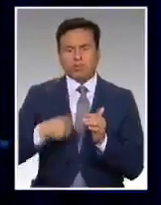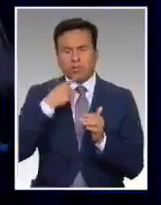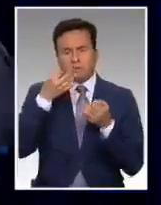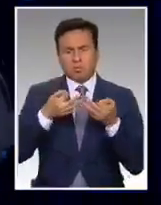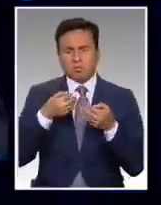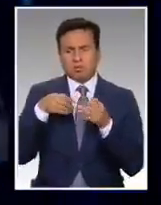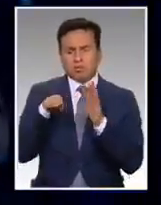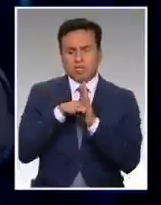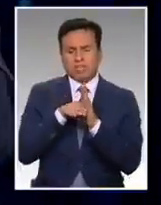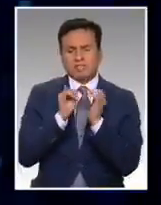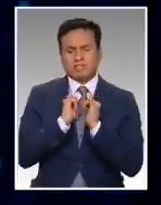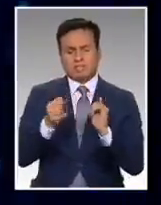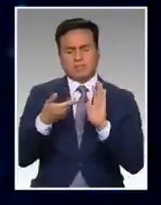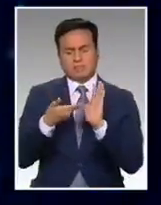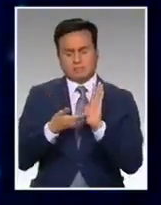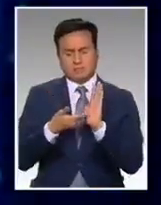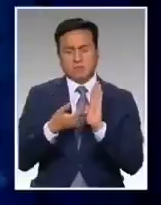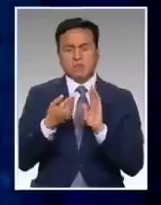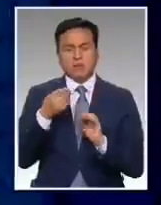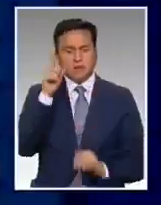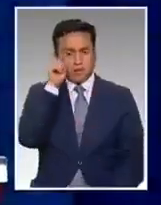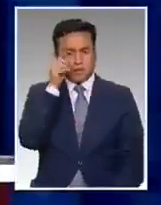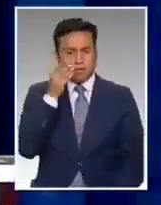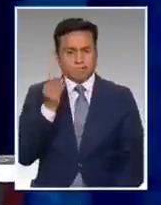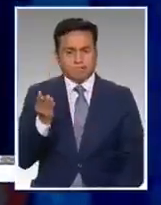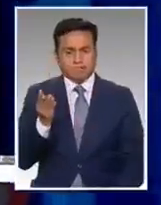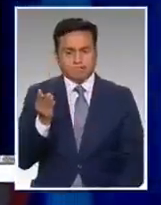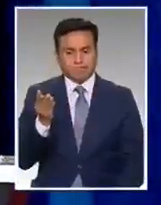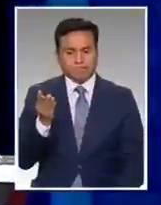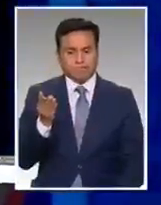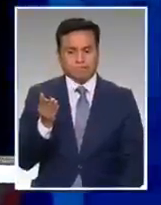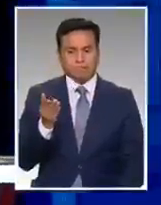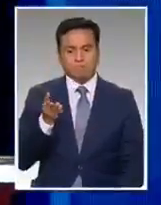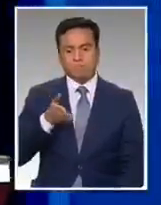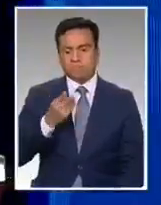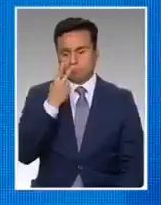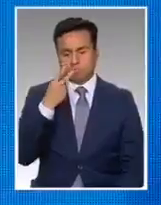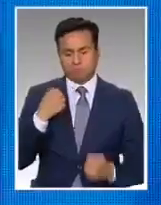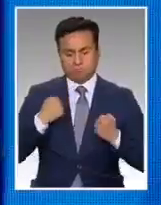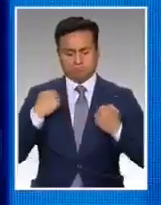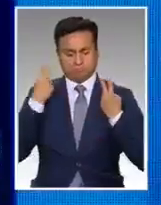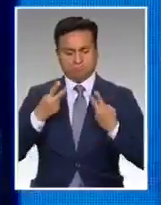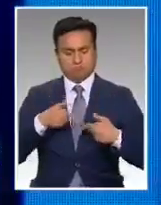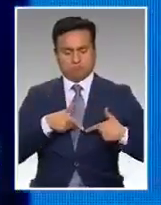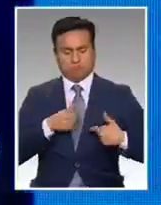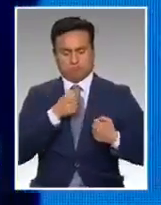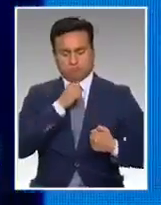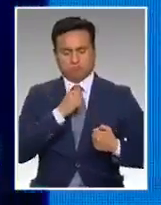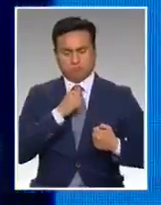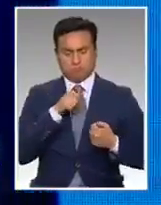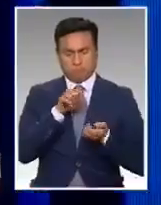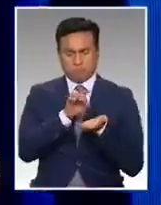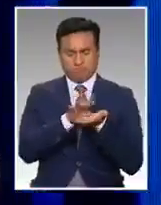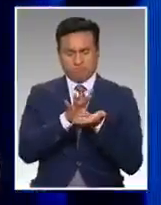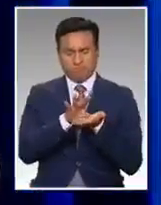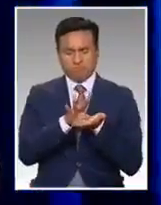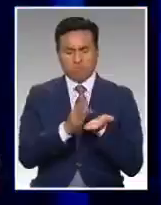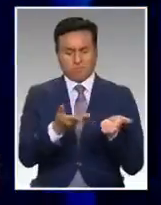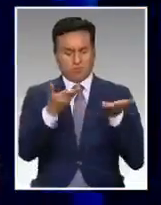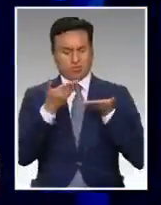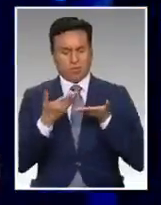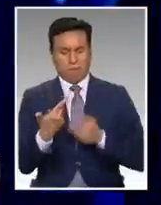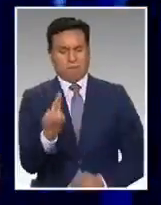con las cifras y alejarlos guille todavía no veo coraje va a expulsar al quien ofreció